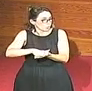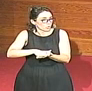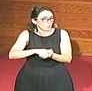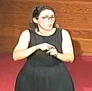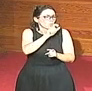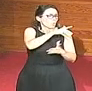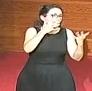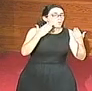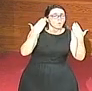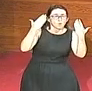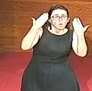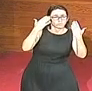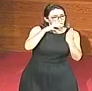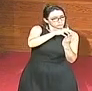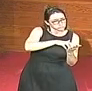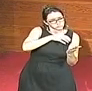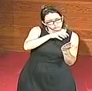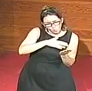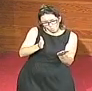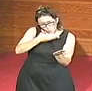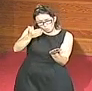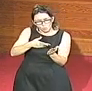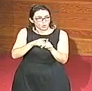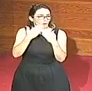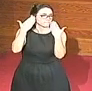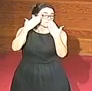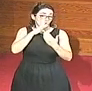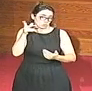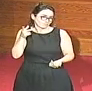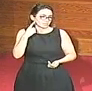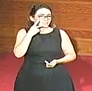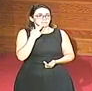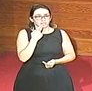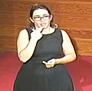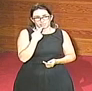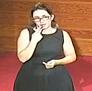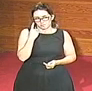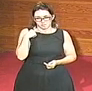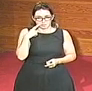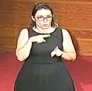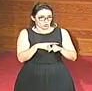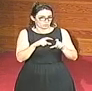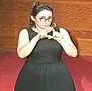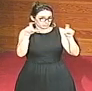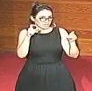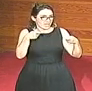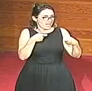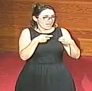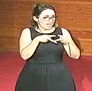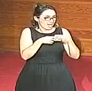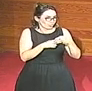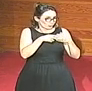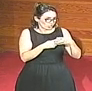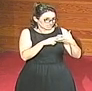es decir, los obituarios eran hojas y hojas. ¿Por qué? Pues porque el Santander es accionista de muchos medios. Y eso,